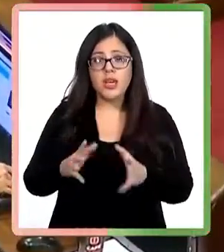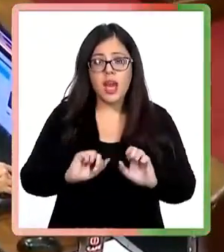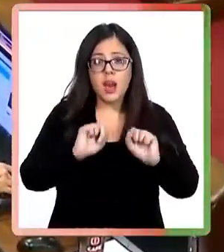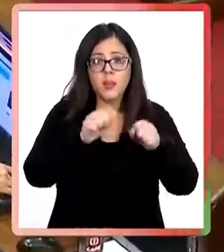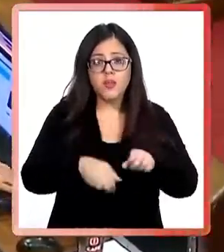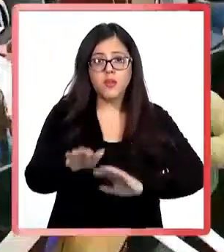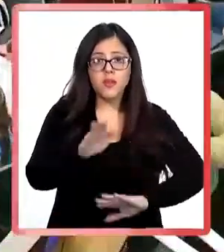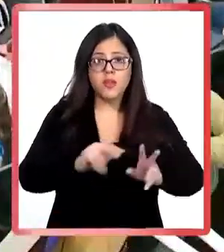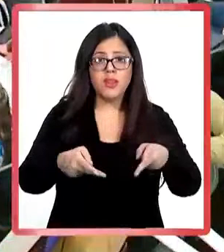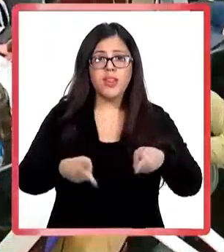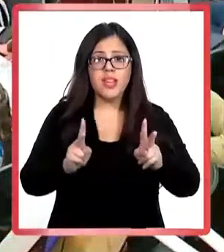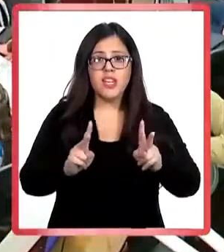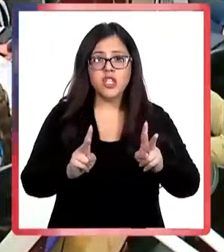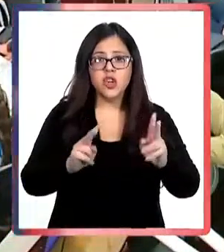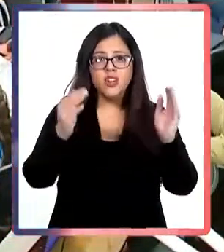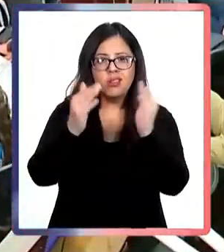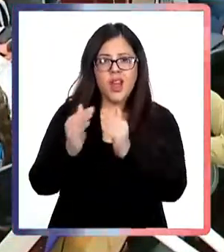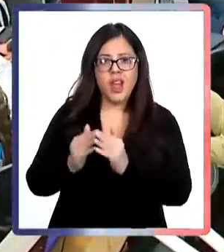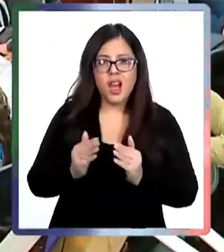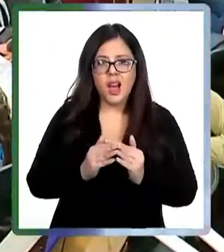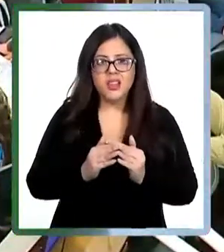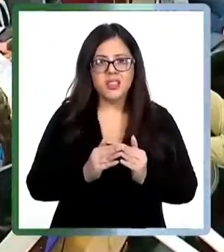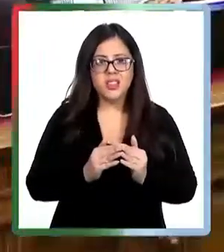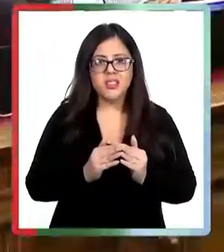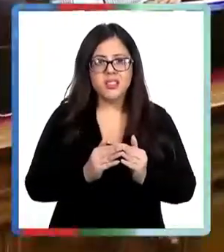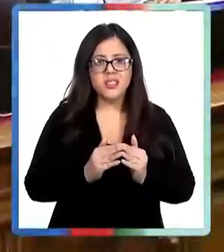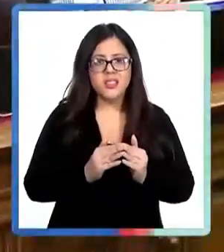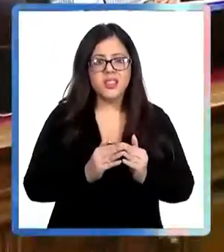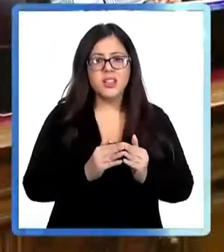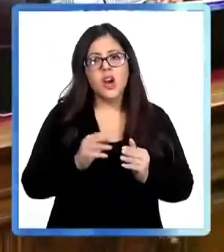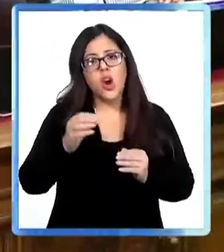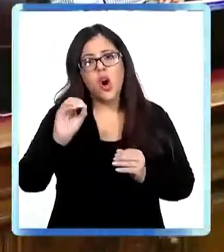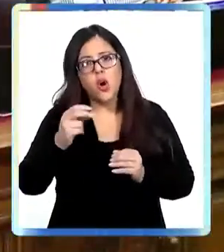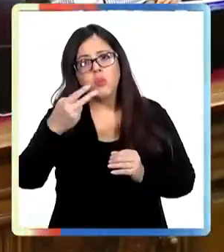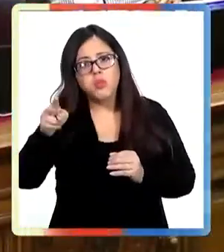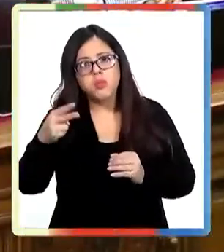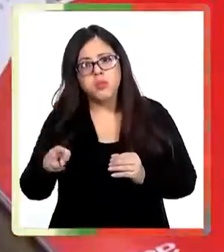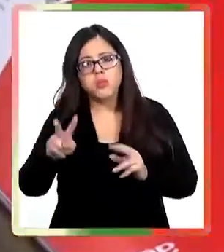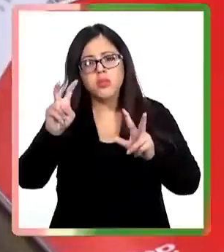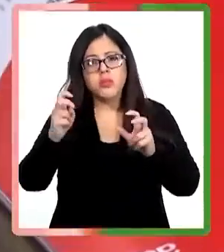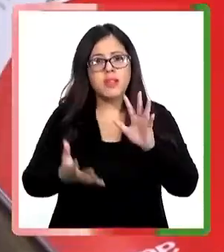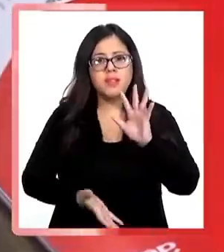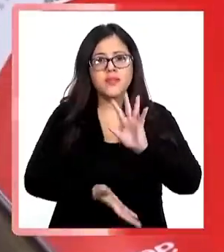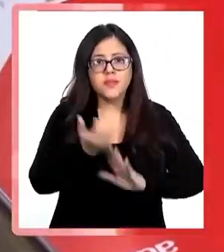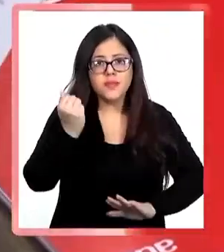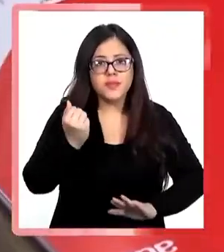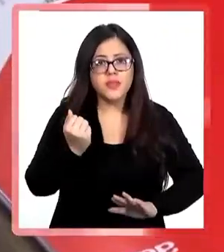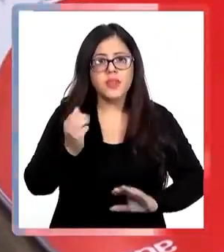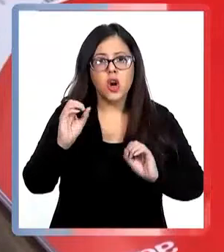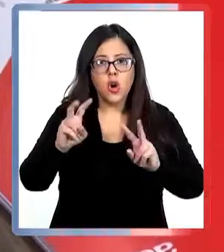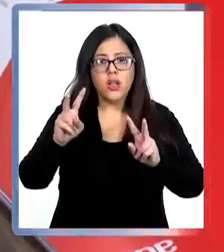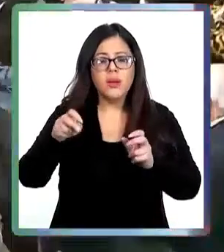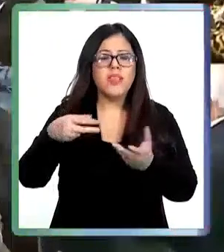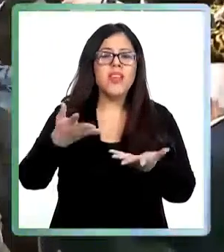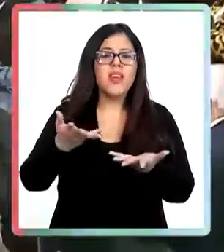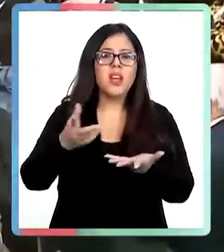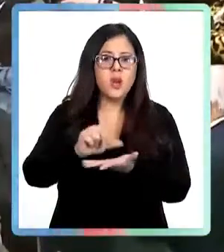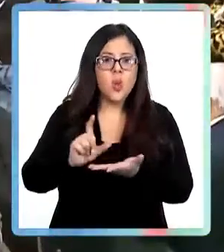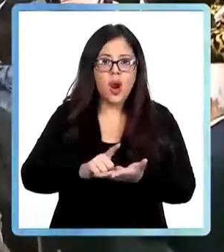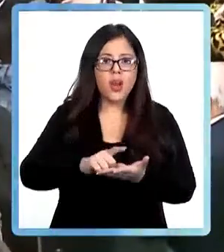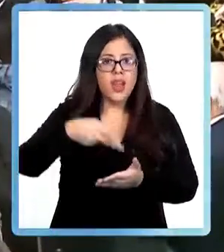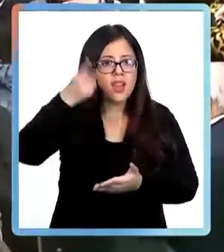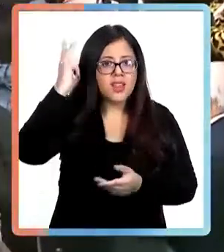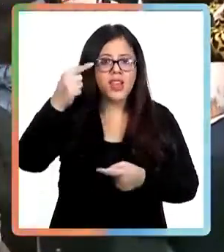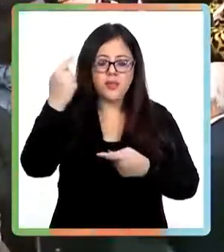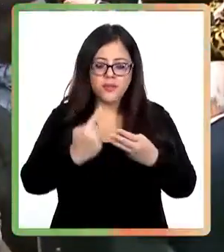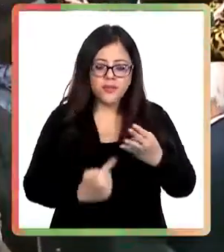aprobó la protección al derecho de propiedad con la norma específica que regula de manera correcta la expropiación, o la norma respecto a propiedad indígena. Se han aprobado